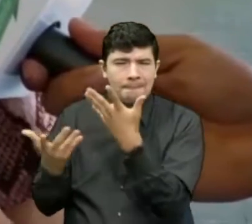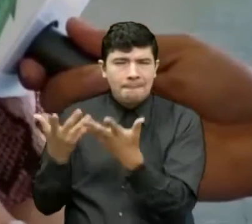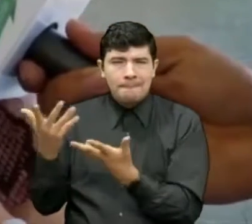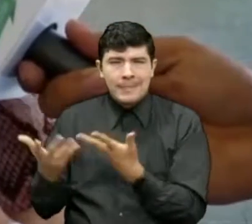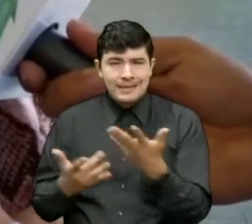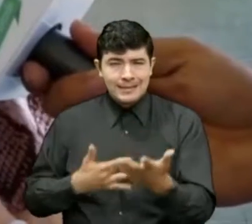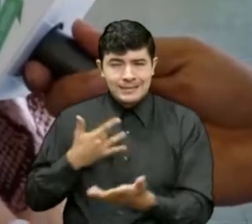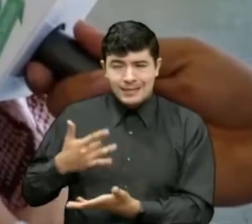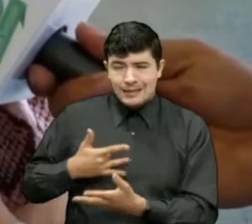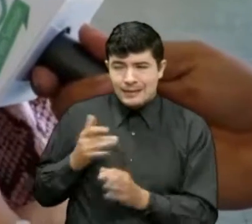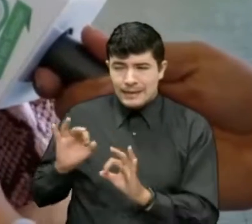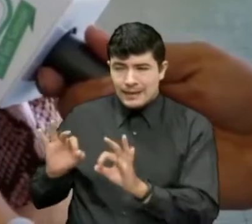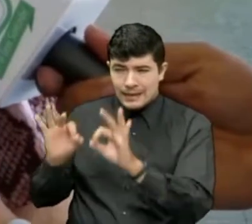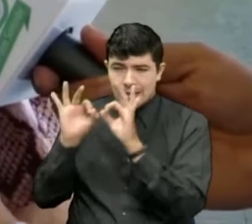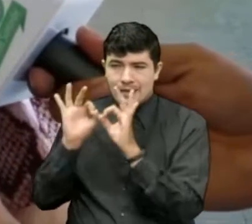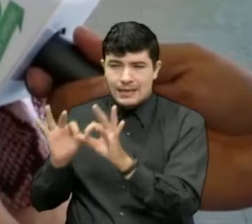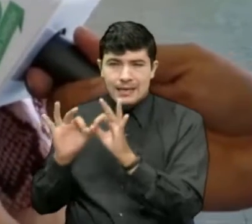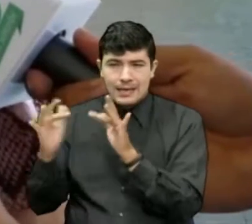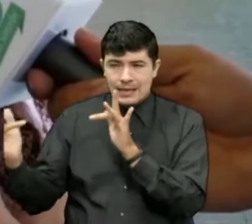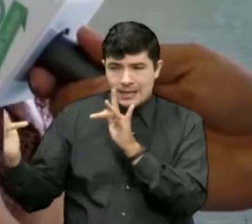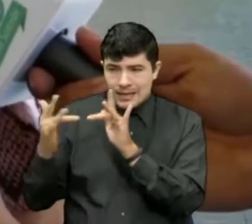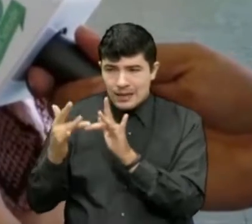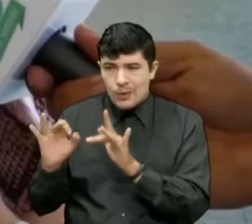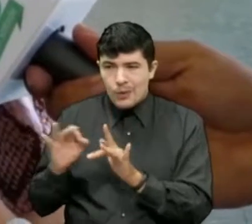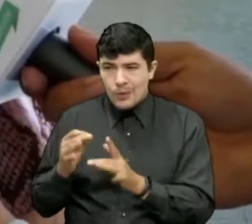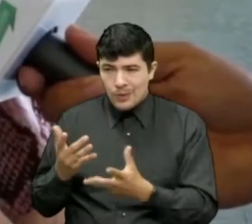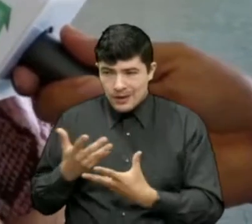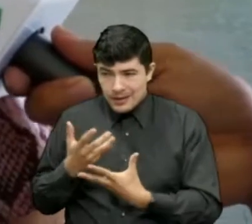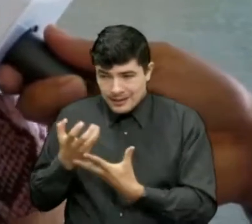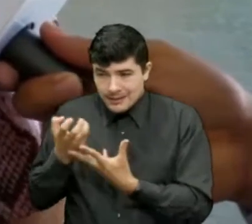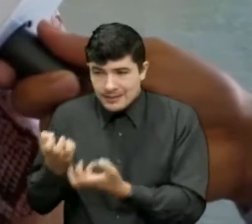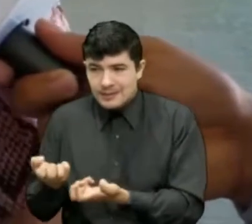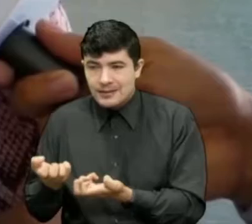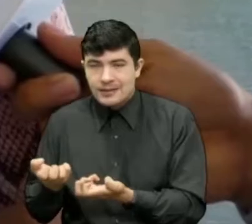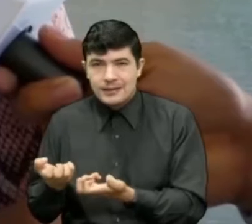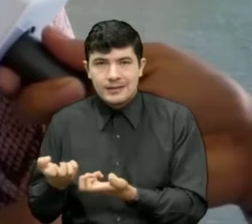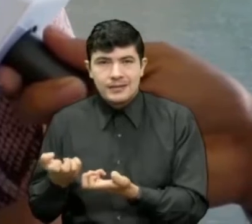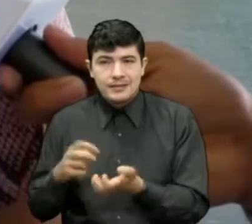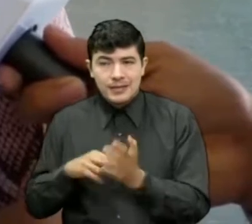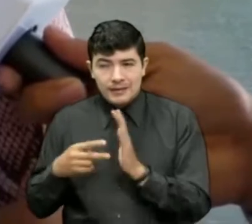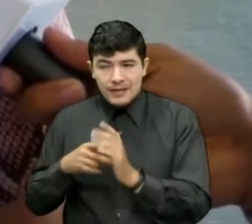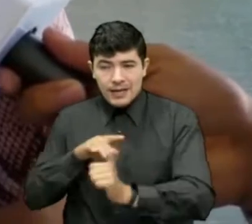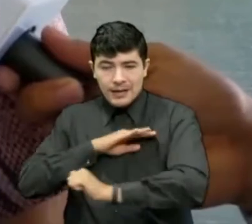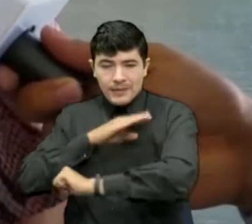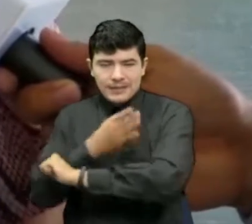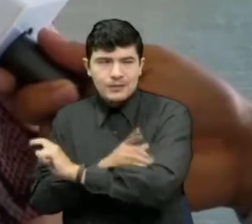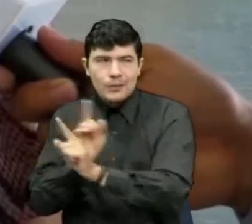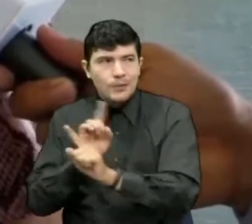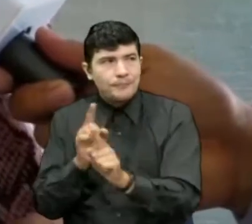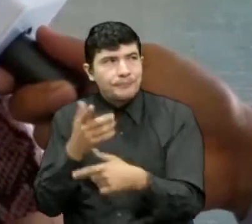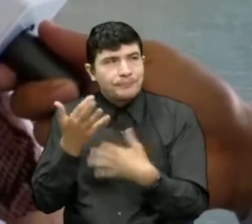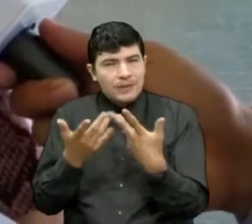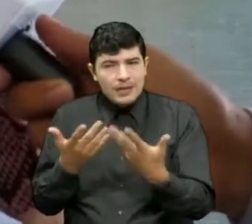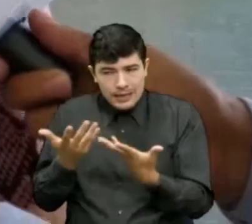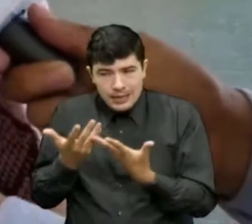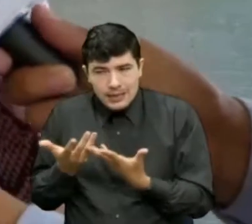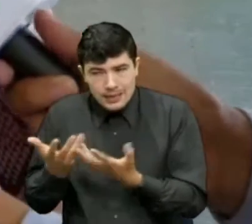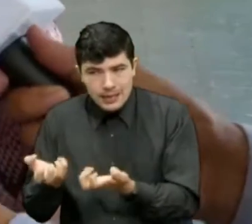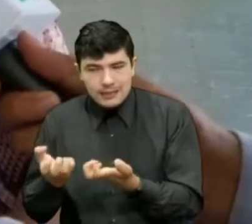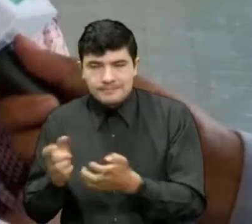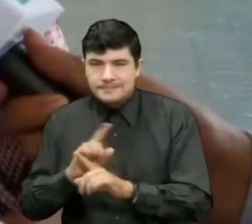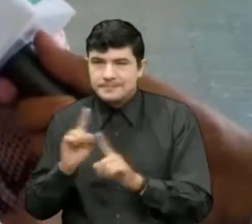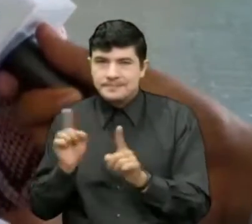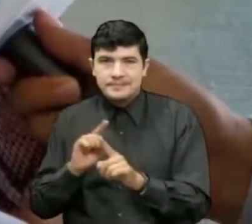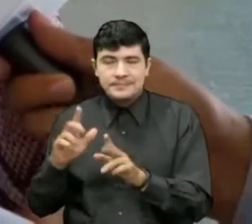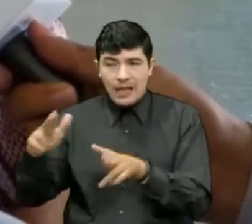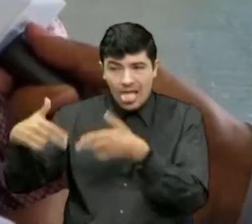sienten pues como con esa no dijéramos las capacidades sino con la disposición a